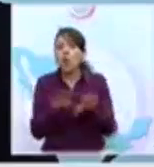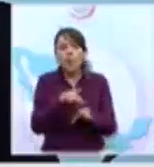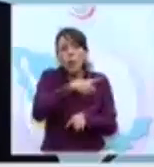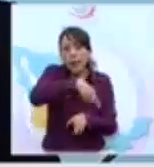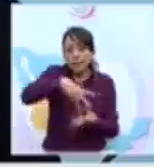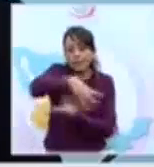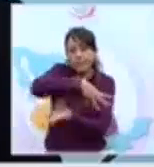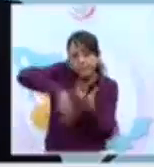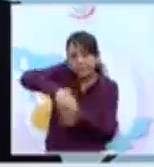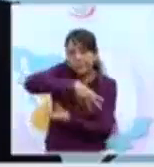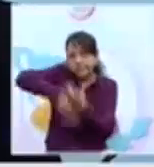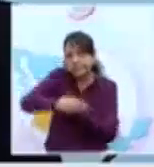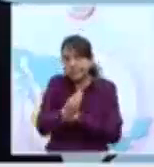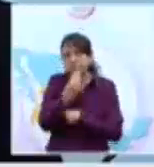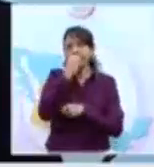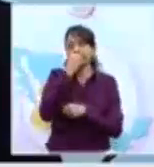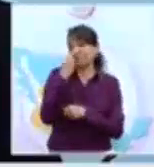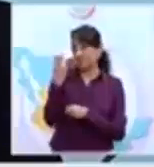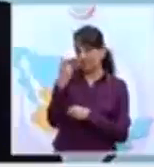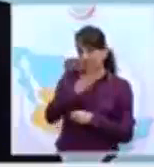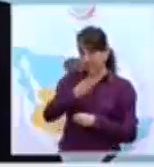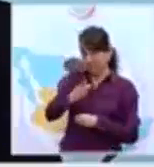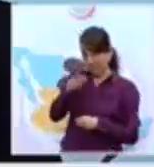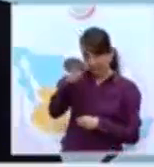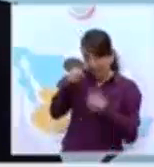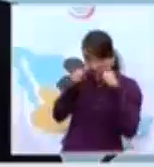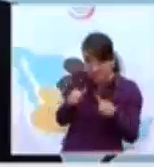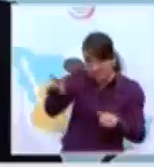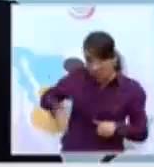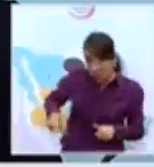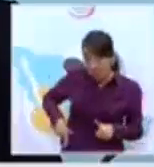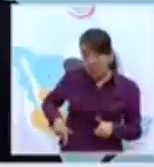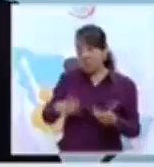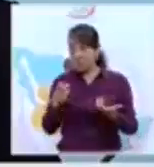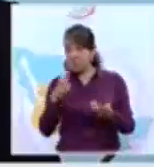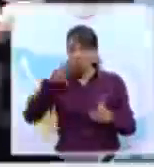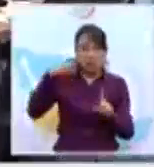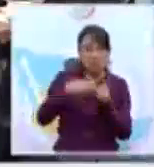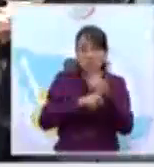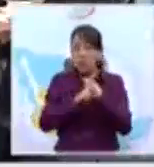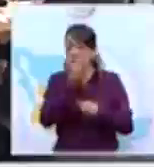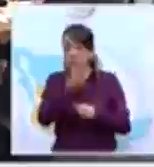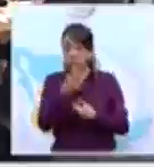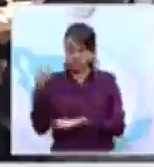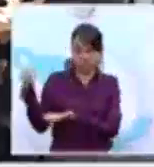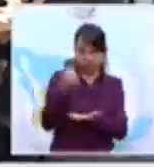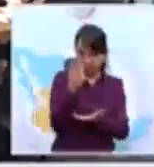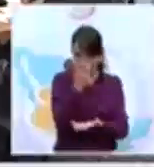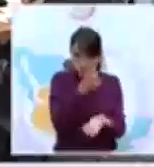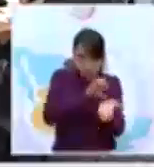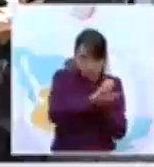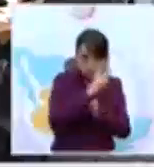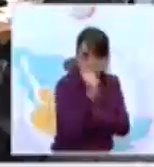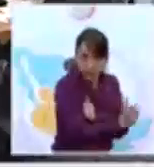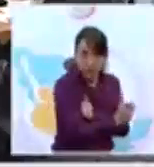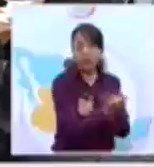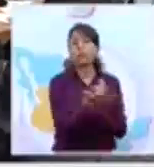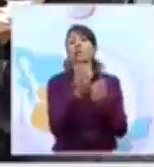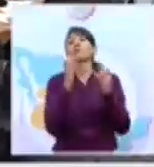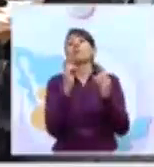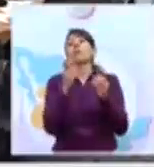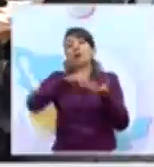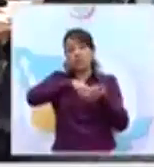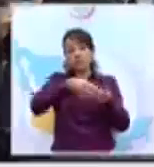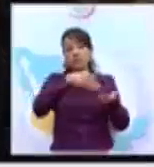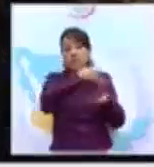política pública, es cuestión de salarios, es cuestión de recursos de la propia familia. Como lo mencionaba el